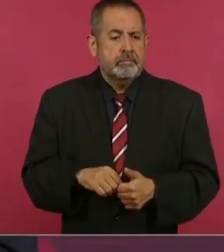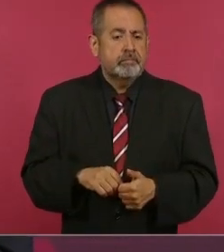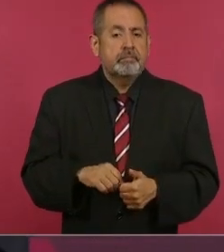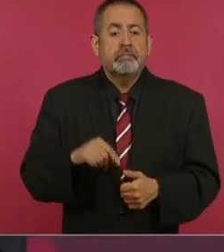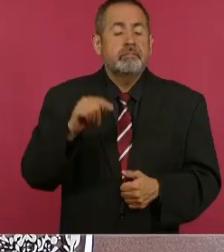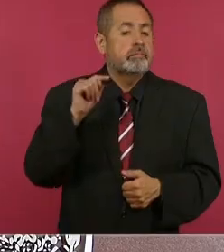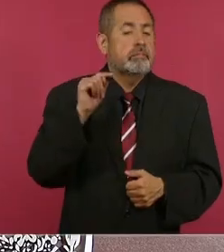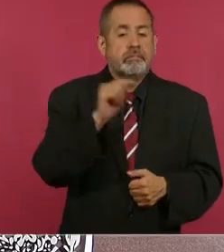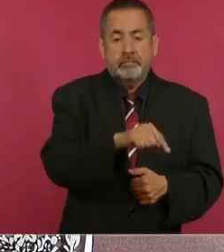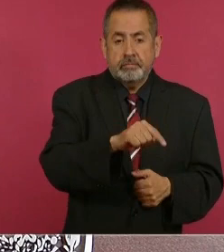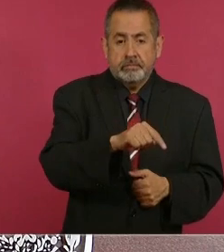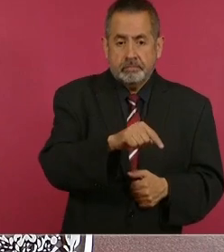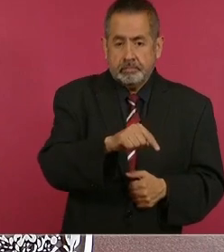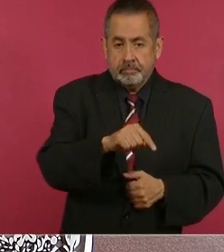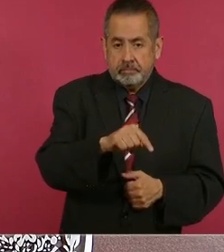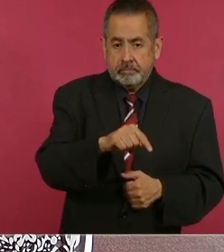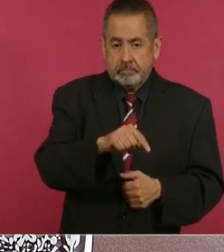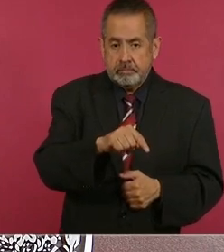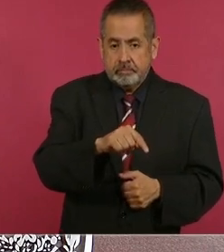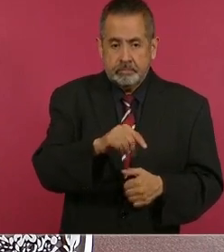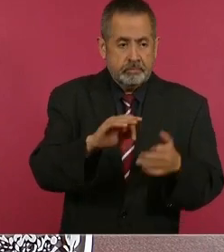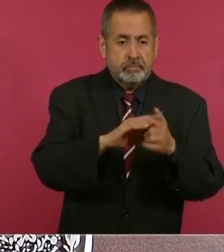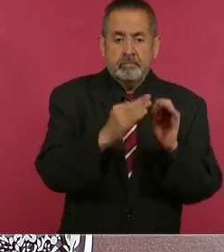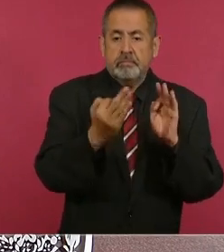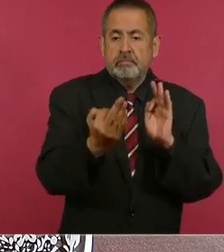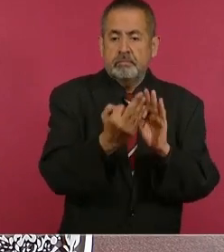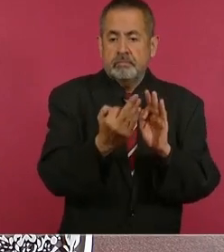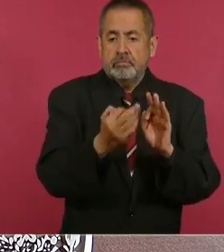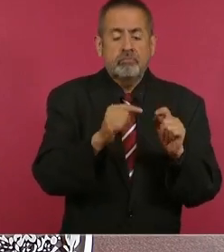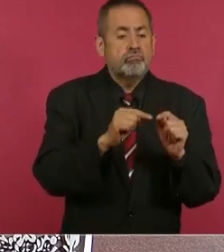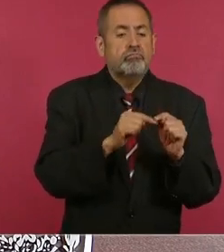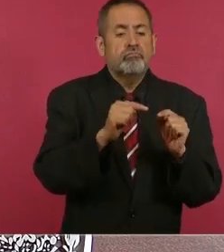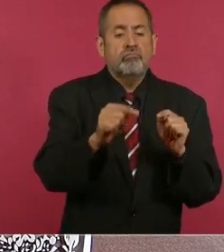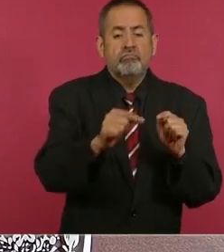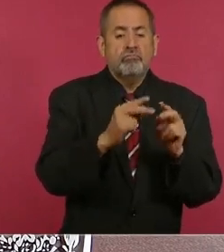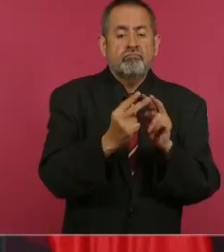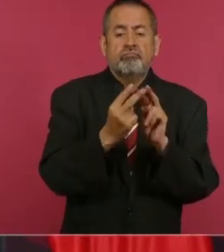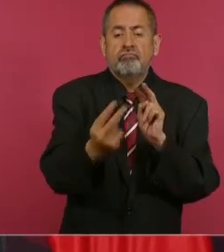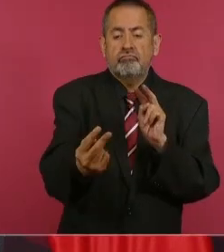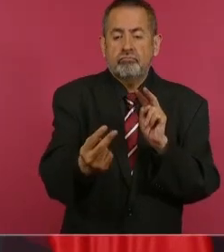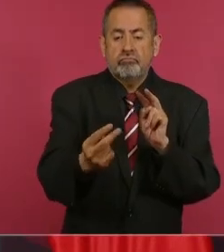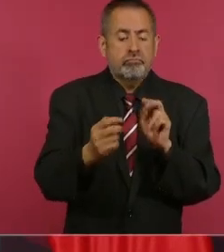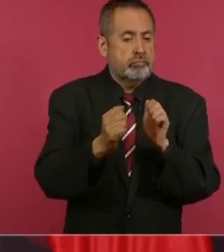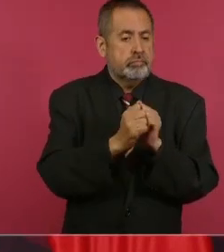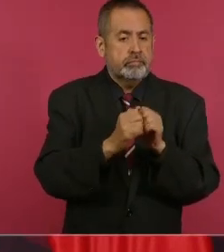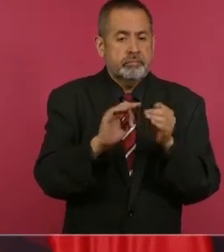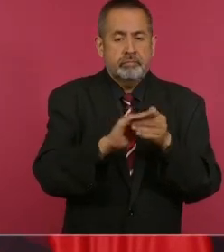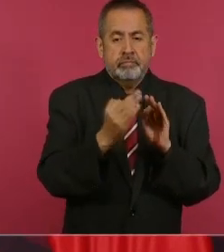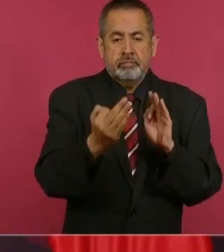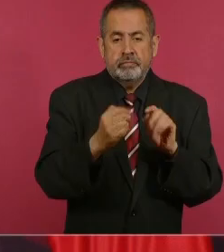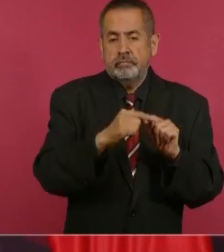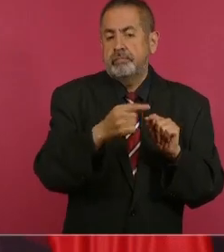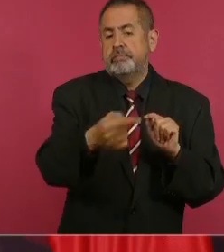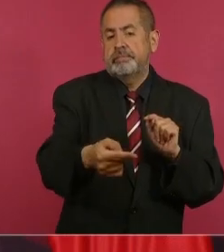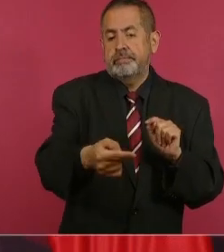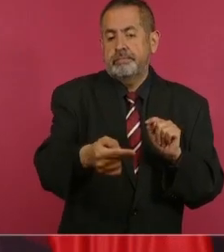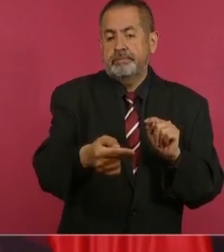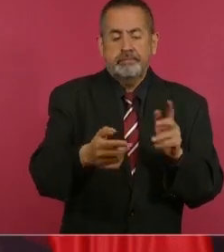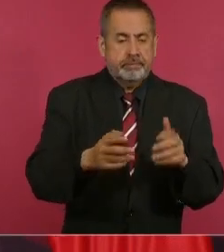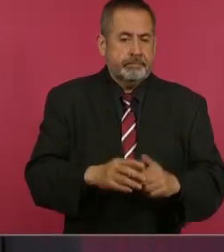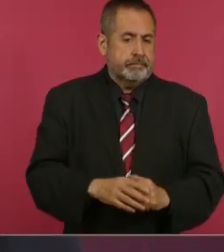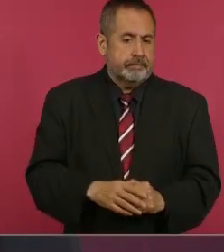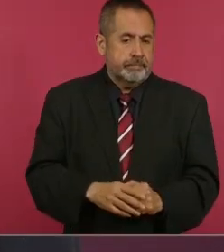comunicación, sí. La cercanía, la vecindad, sí.